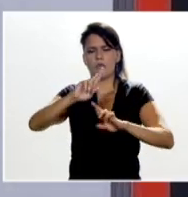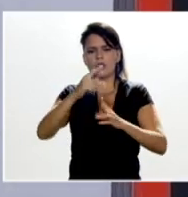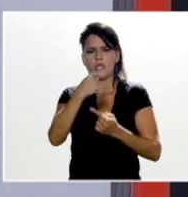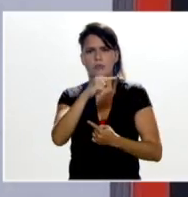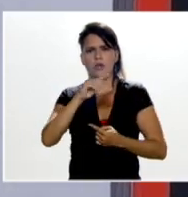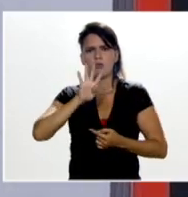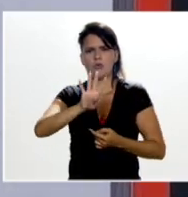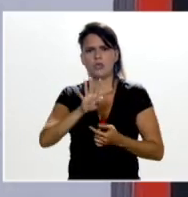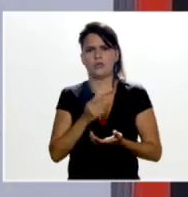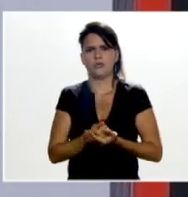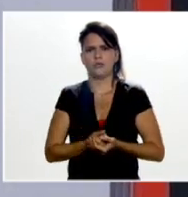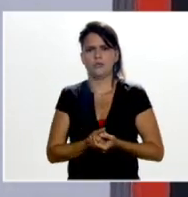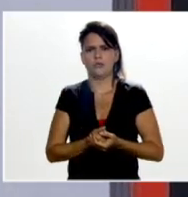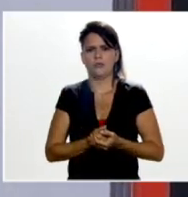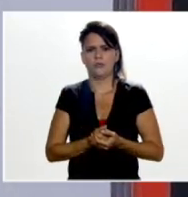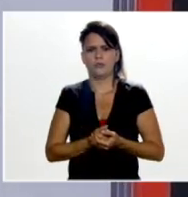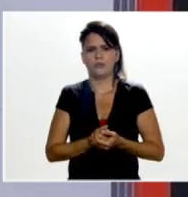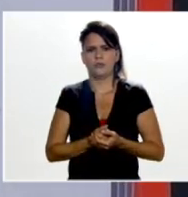4.